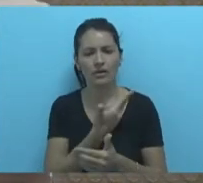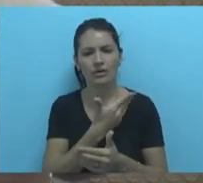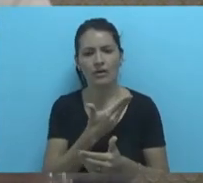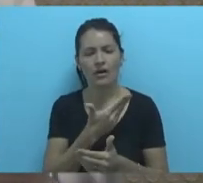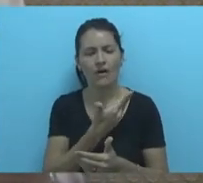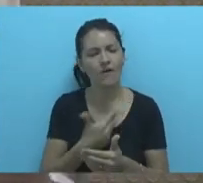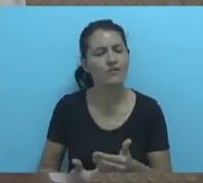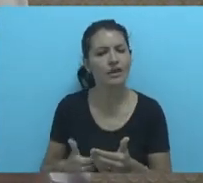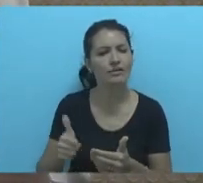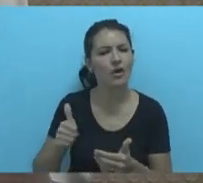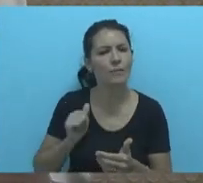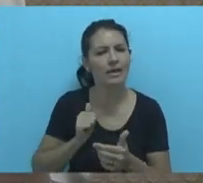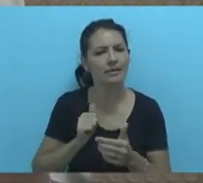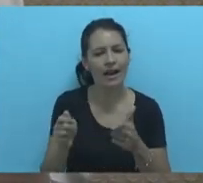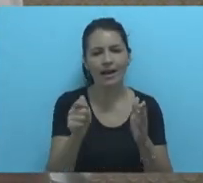como presidente.